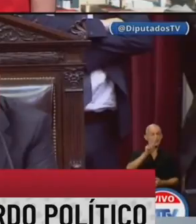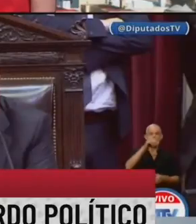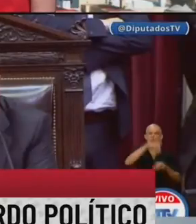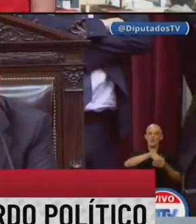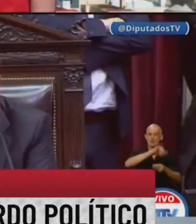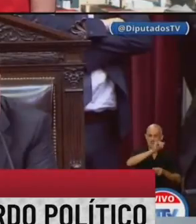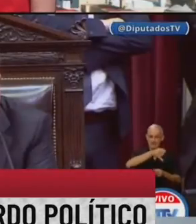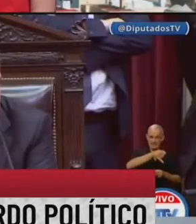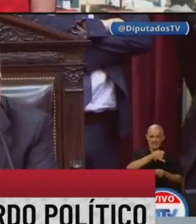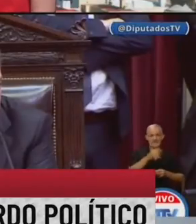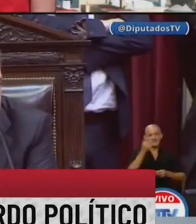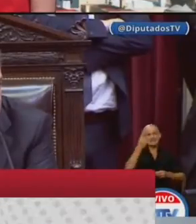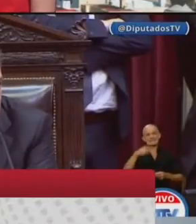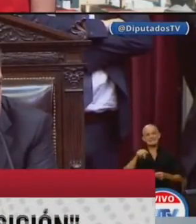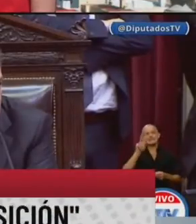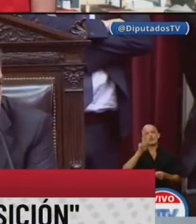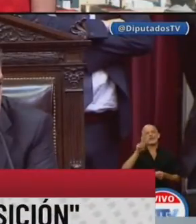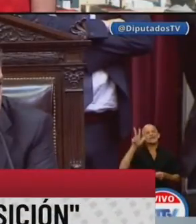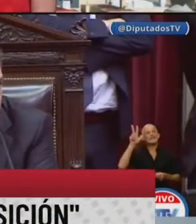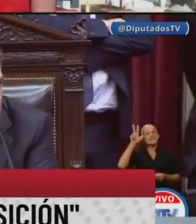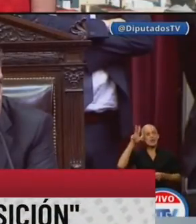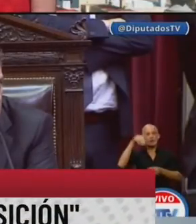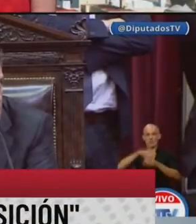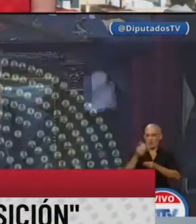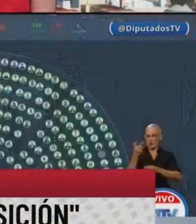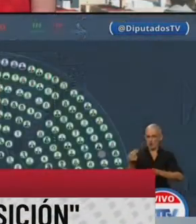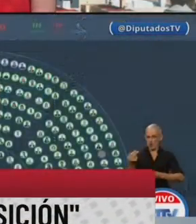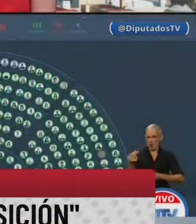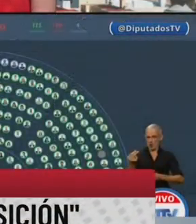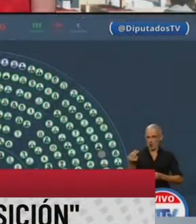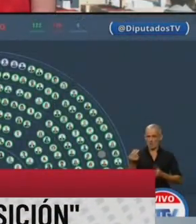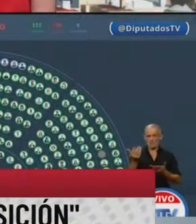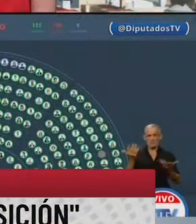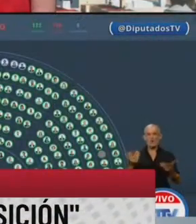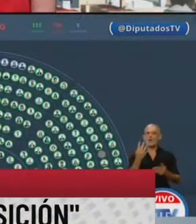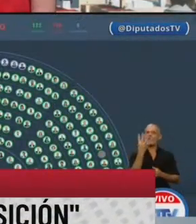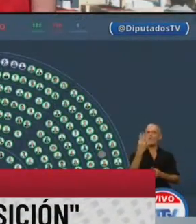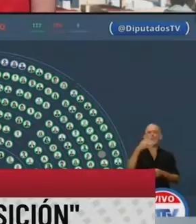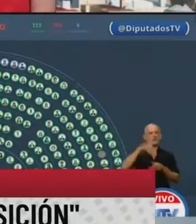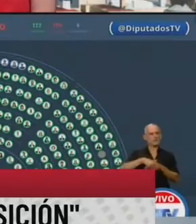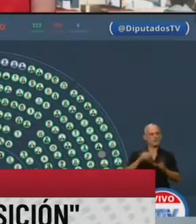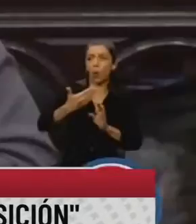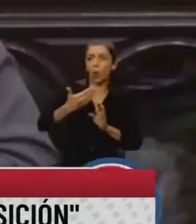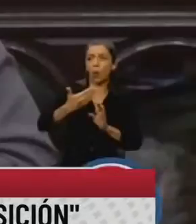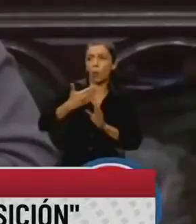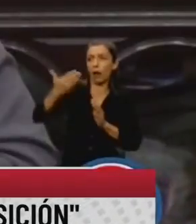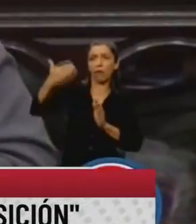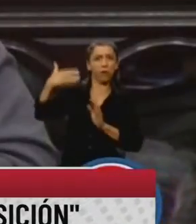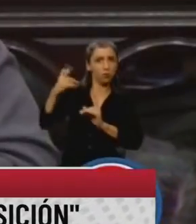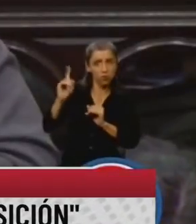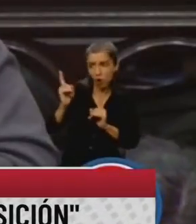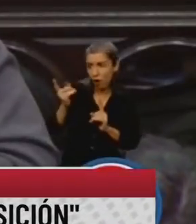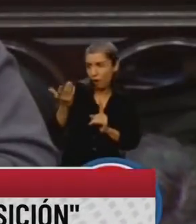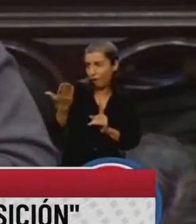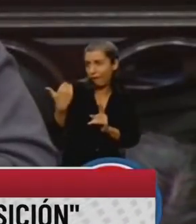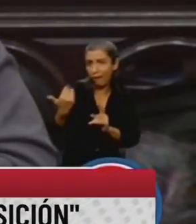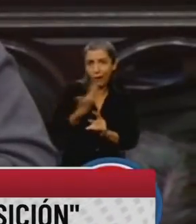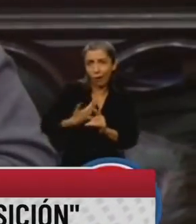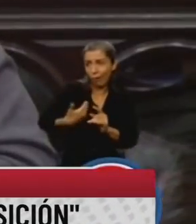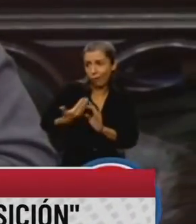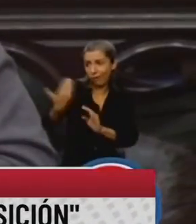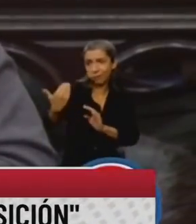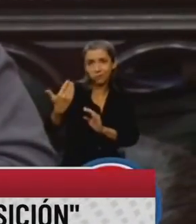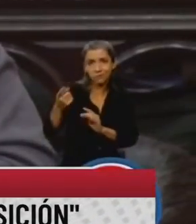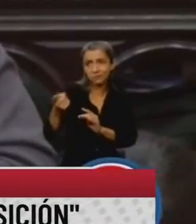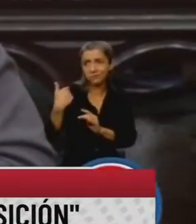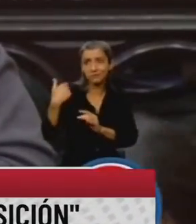las reacciones de lo que decía Máximo, porque ahí está donde se rompe el acuerdo. Vamos a ver. Me llama